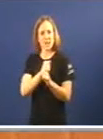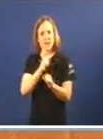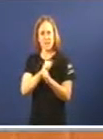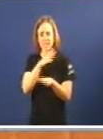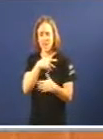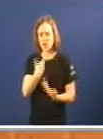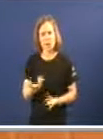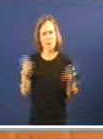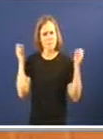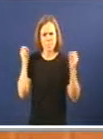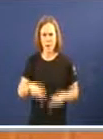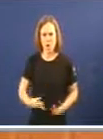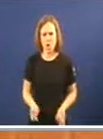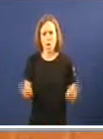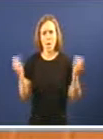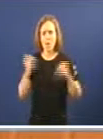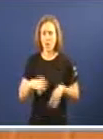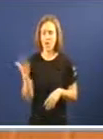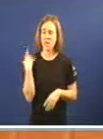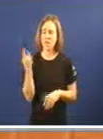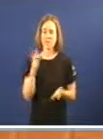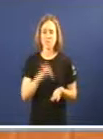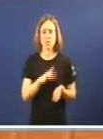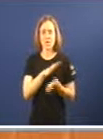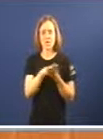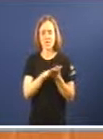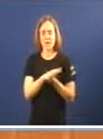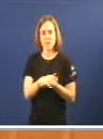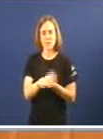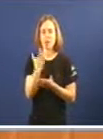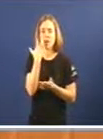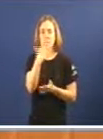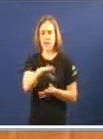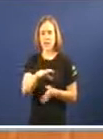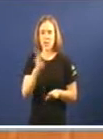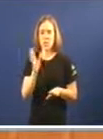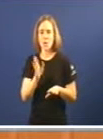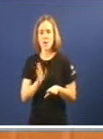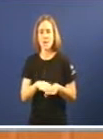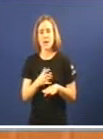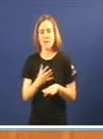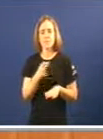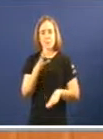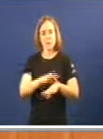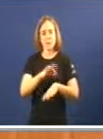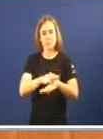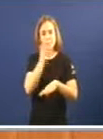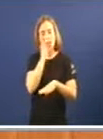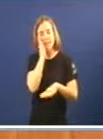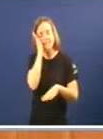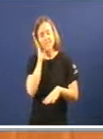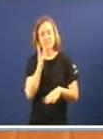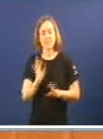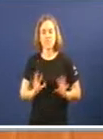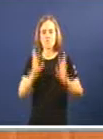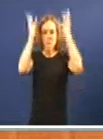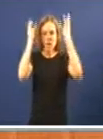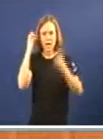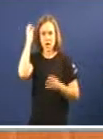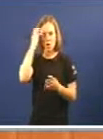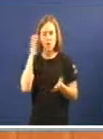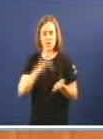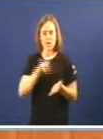penosas falamos son t de esas reclamaciones que va a llevar anestesistas a folga en coruña no mes de marzo faltamos también las protestas